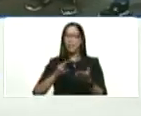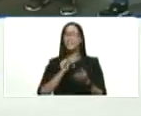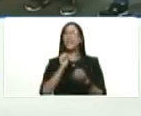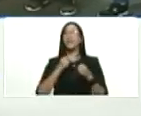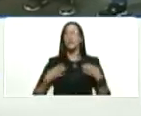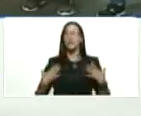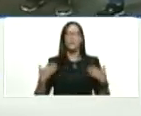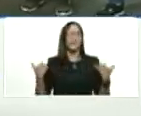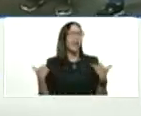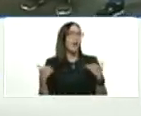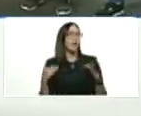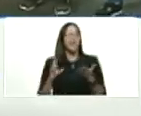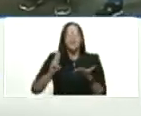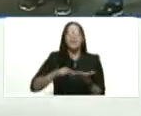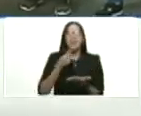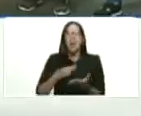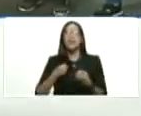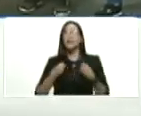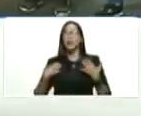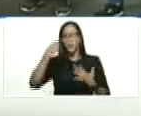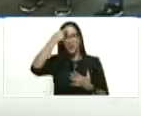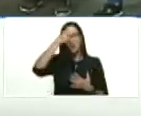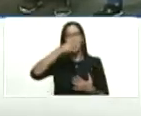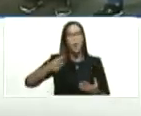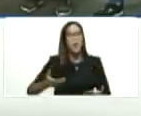náguara, crema de arroz para el pueblo,